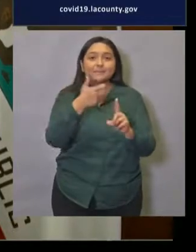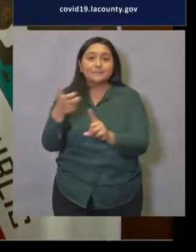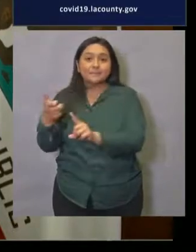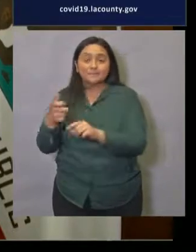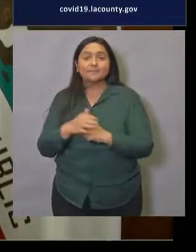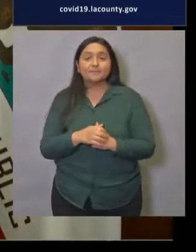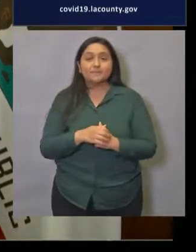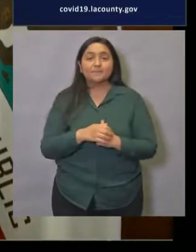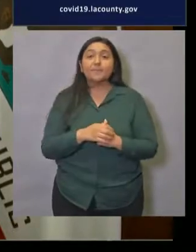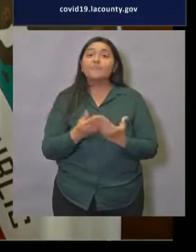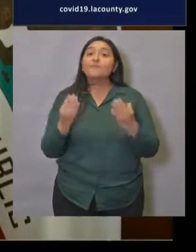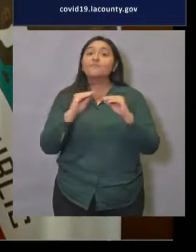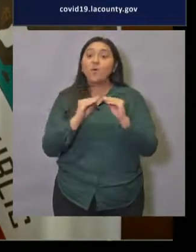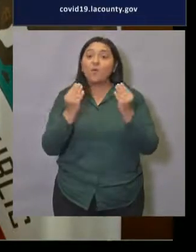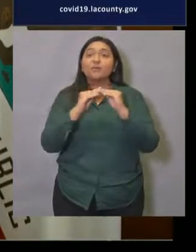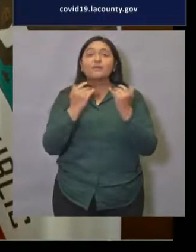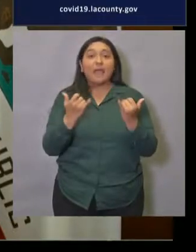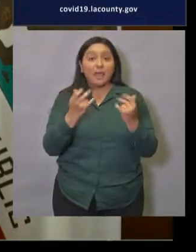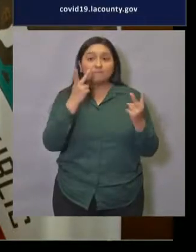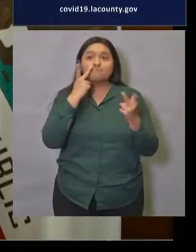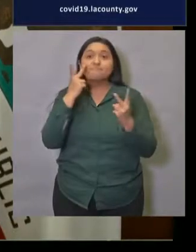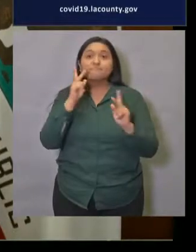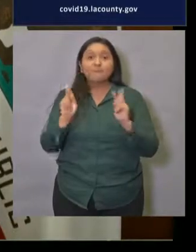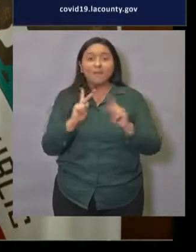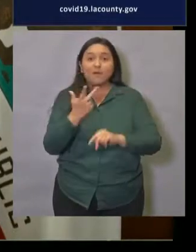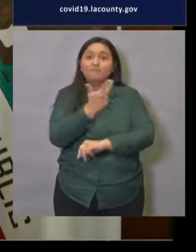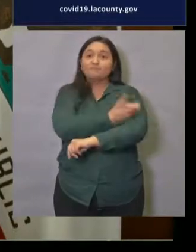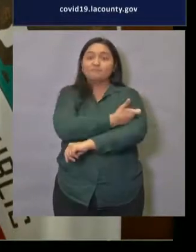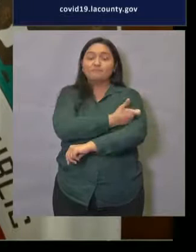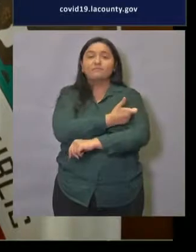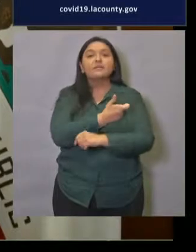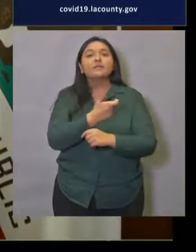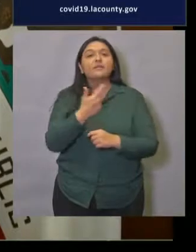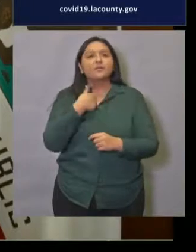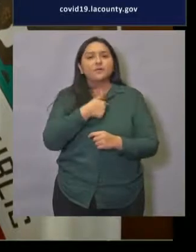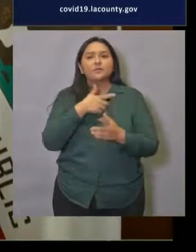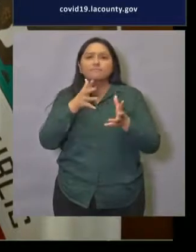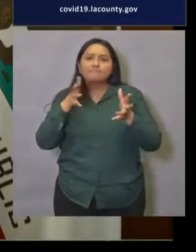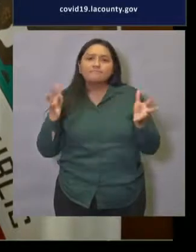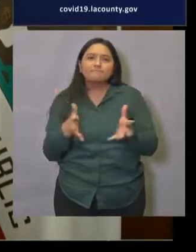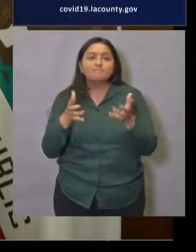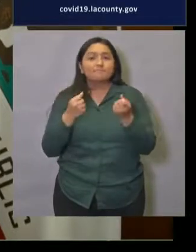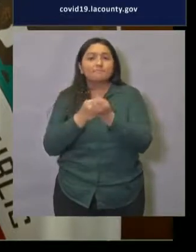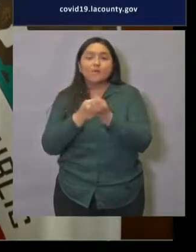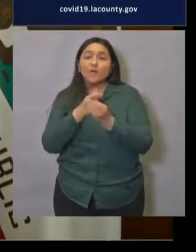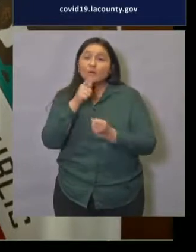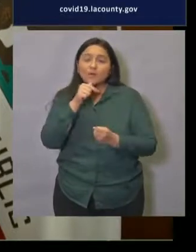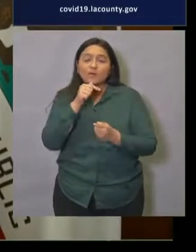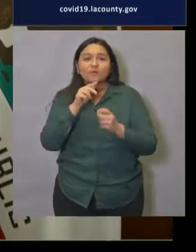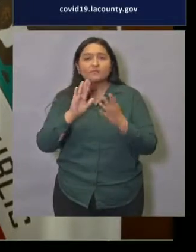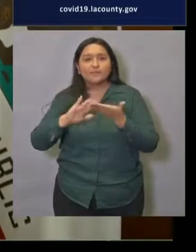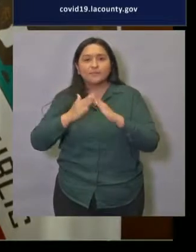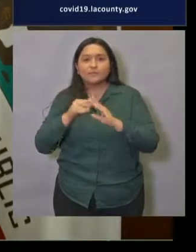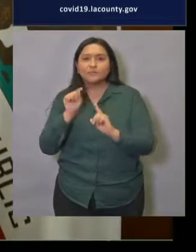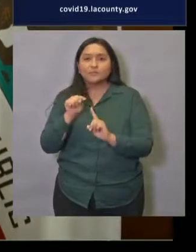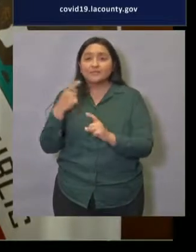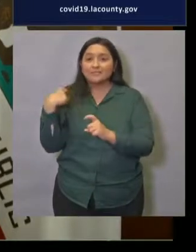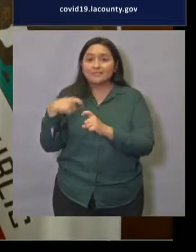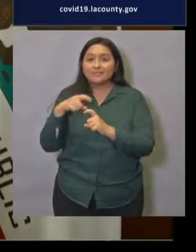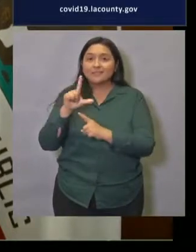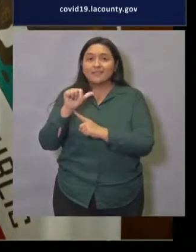personas recibiendo la vacuna, debemos dar más apoyo a las comunidades latinas y especialmente